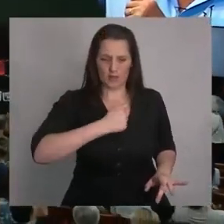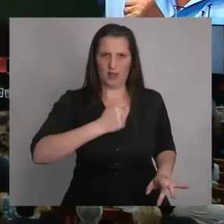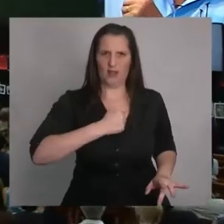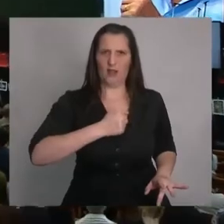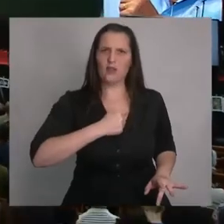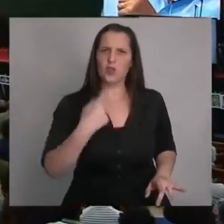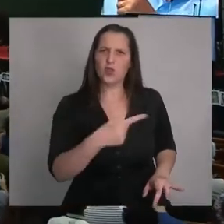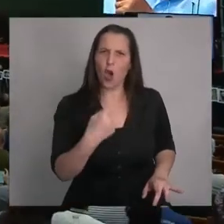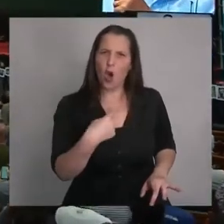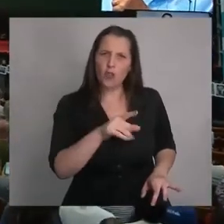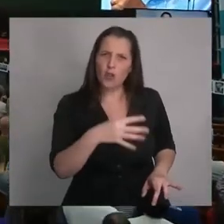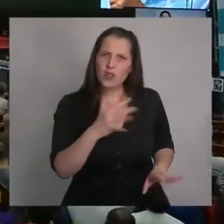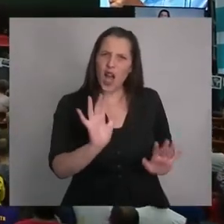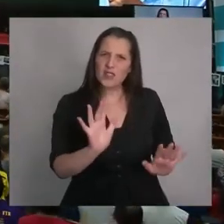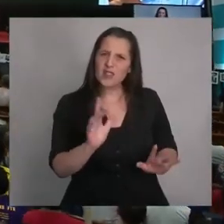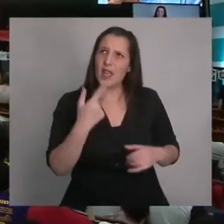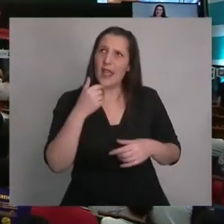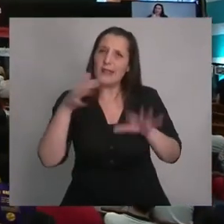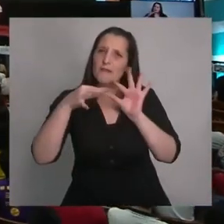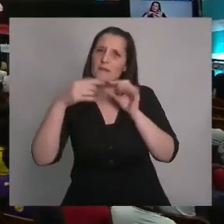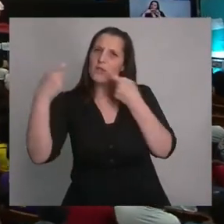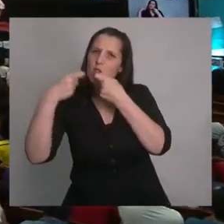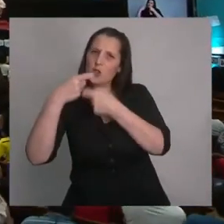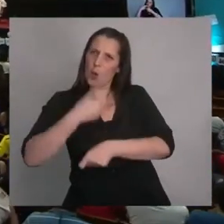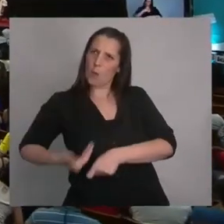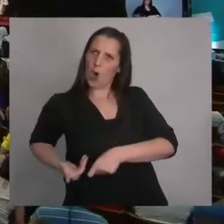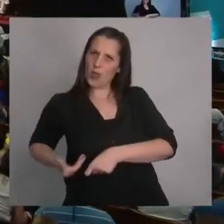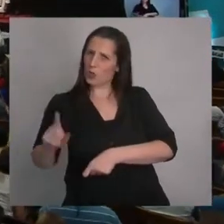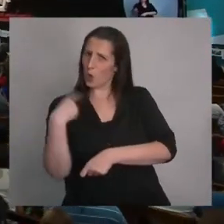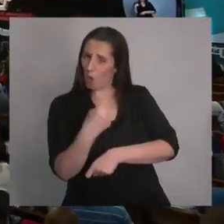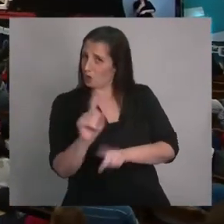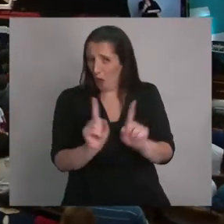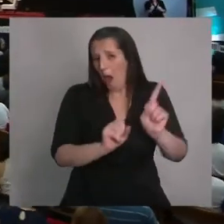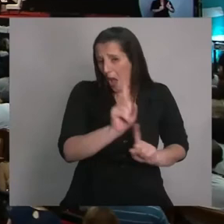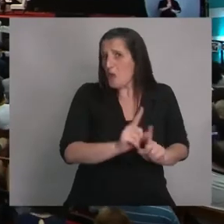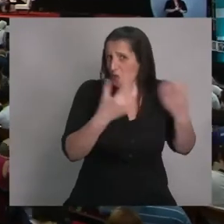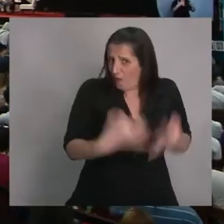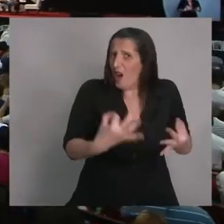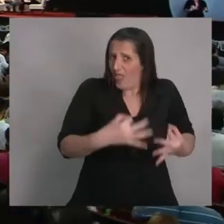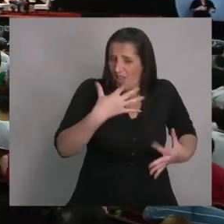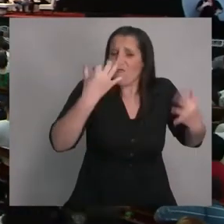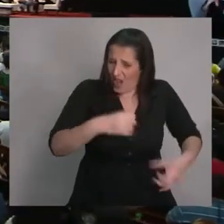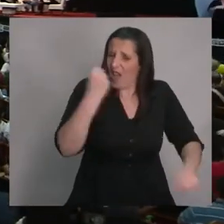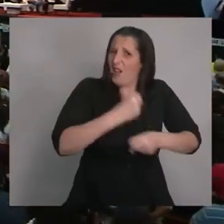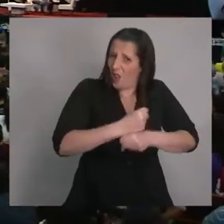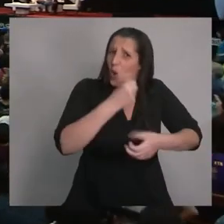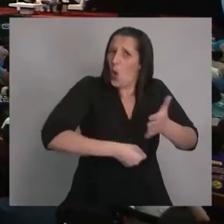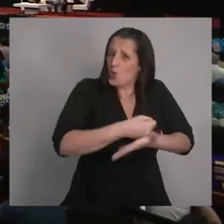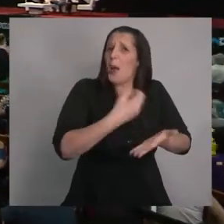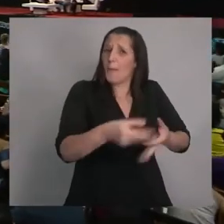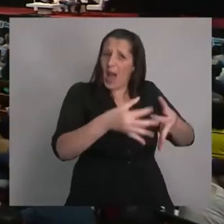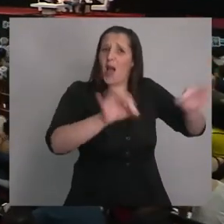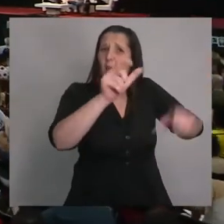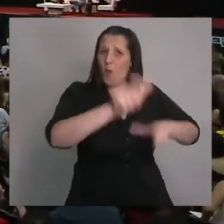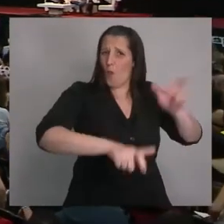estamos sometidos al poder estamos luchando para la liberación de nuestro pueblo